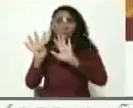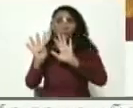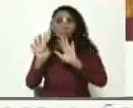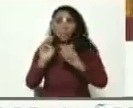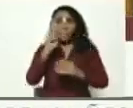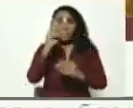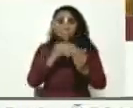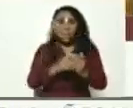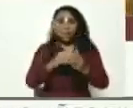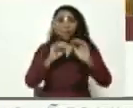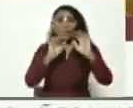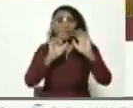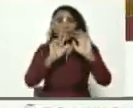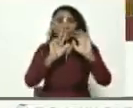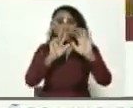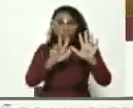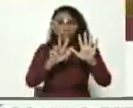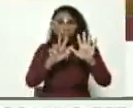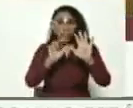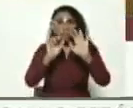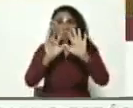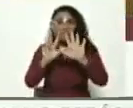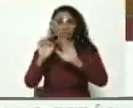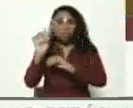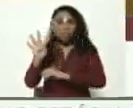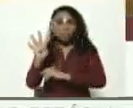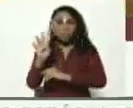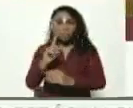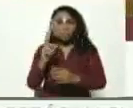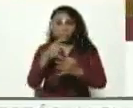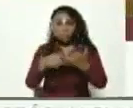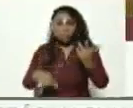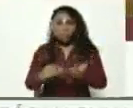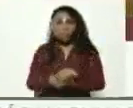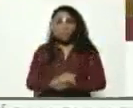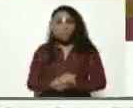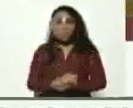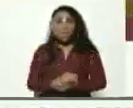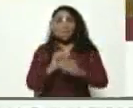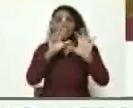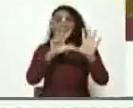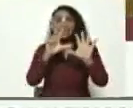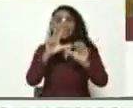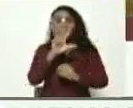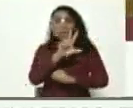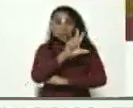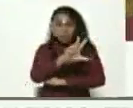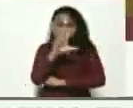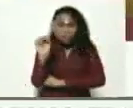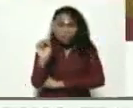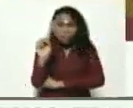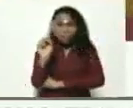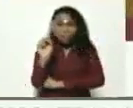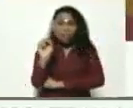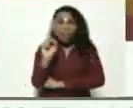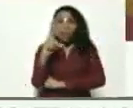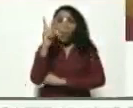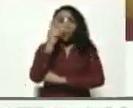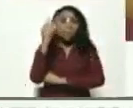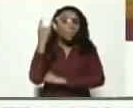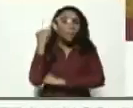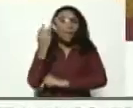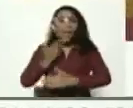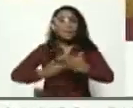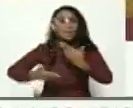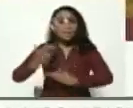1884 y 1887. También vemos en este recinto 30 óleos con los rostros de las mujeres y los hombres distinguidos al servicio de la